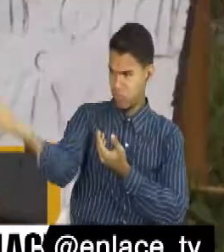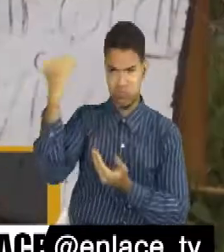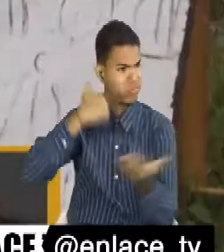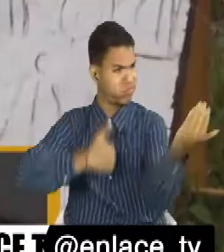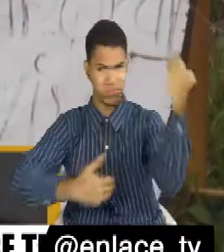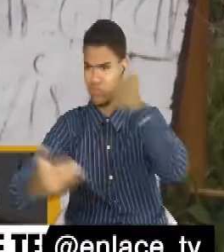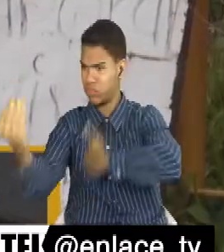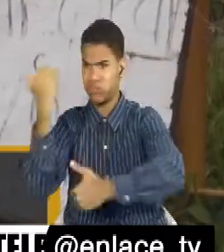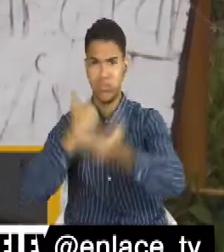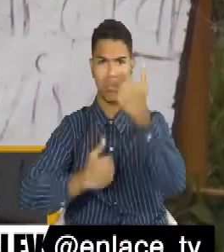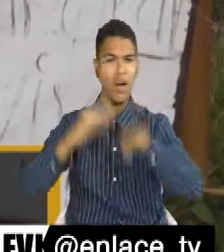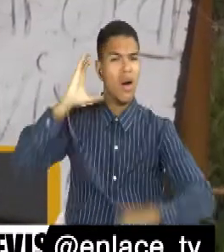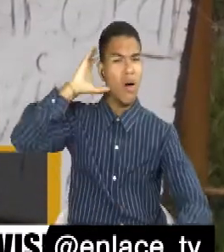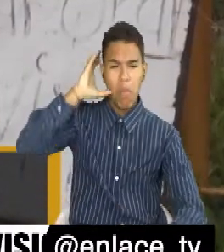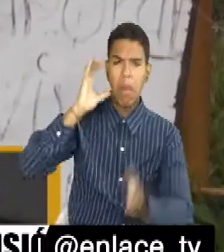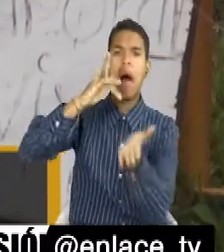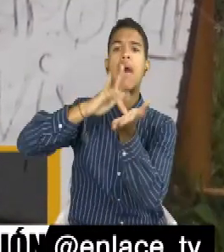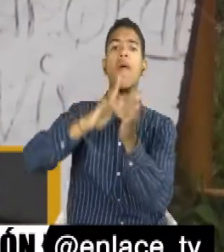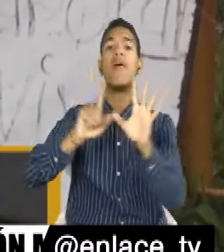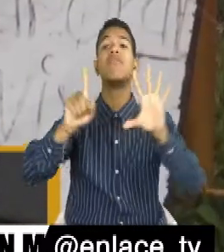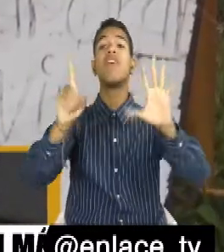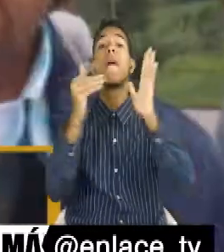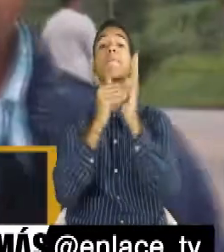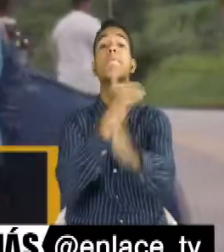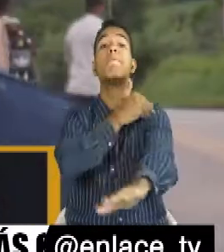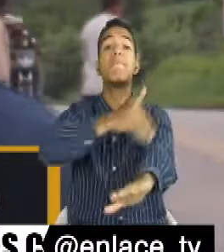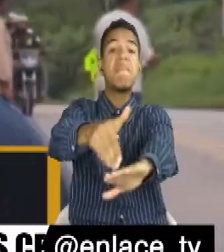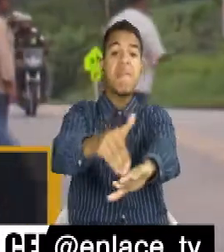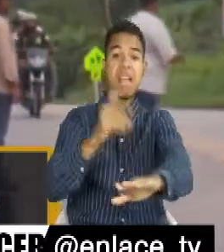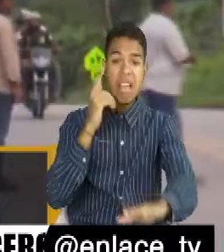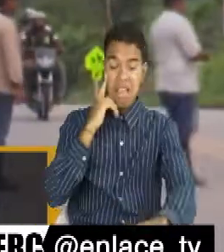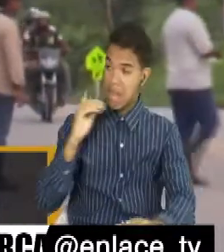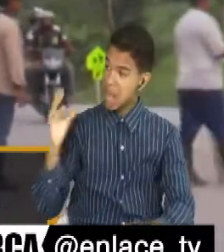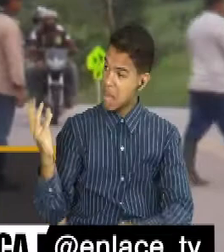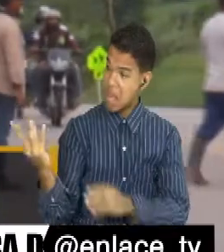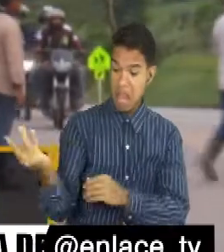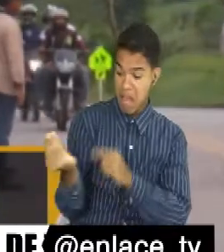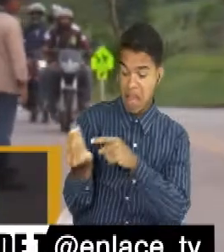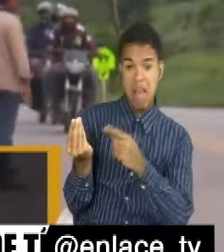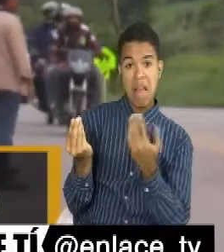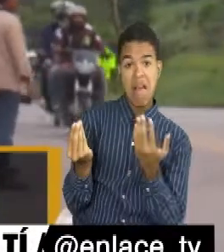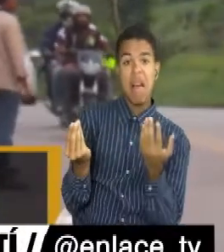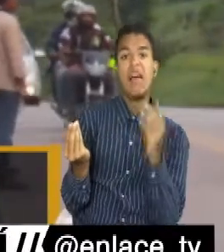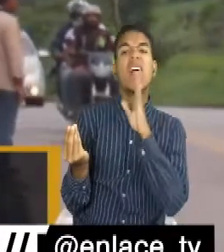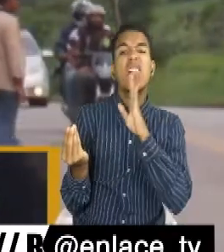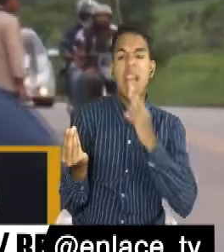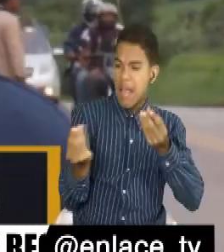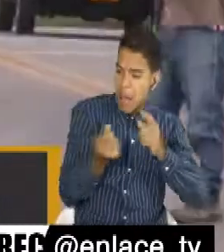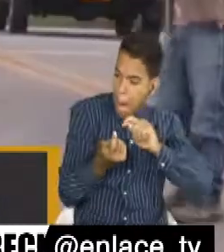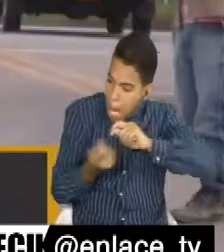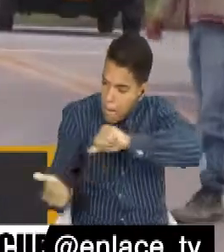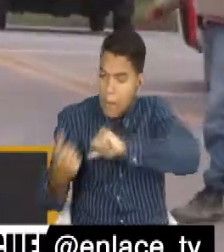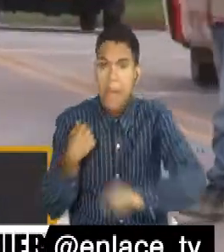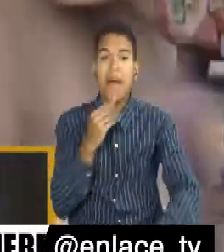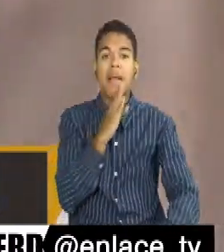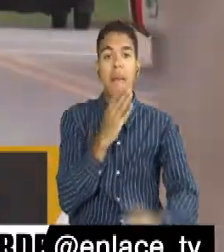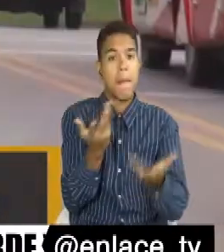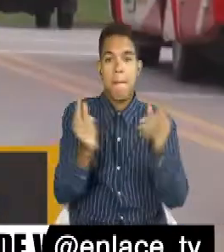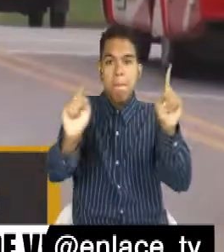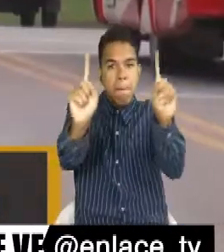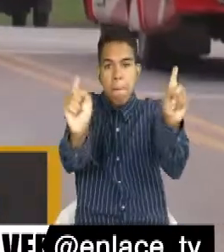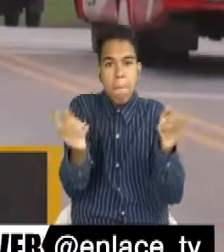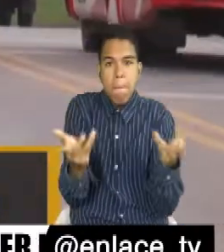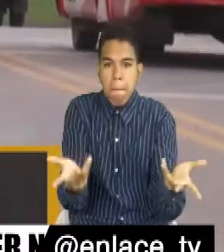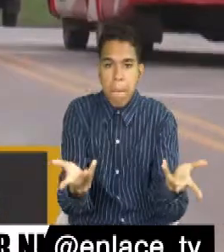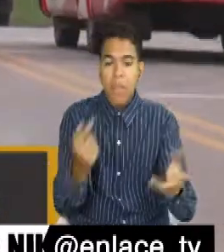Montañil les debe más de 6.000 millones de pesos y en las cuales nadie responde por estos comerciantes de Barranca Bermeja. Estos trabajadores y